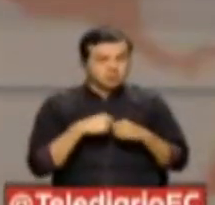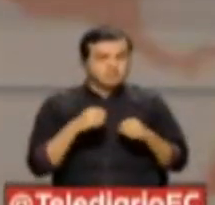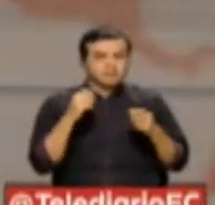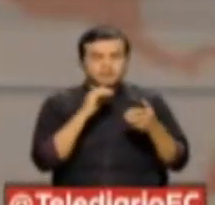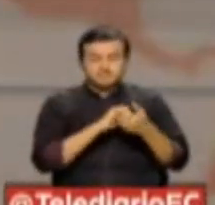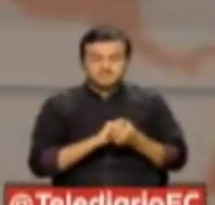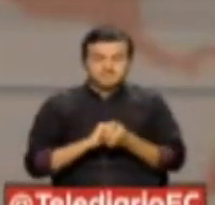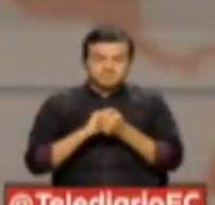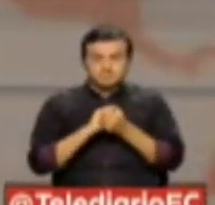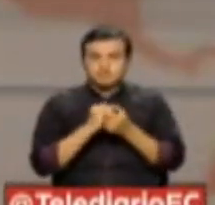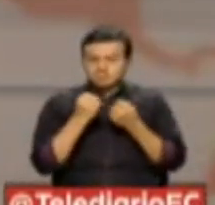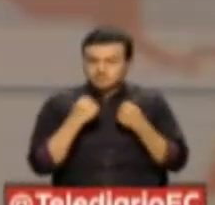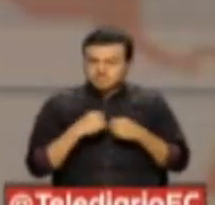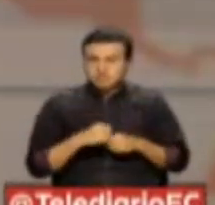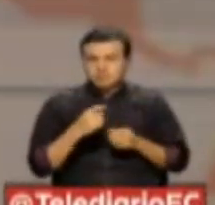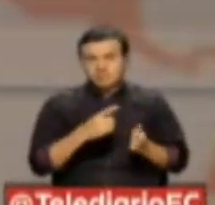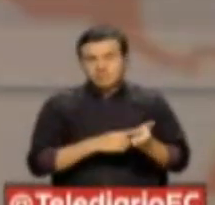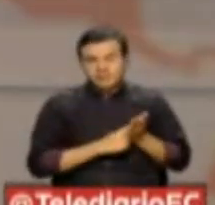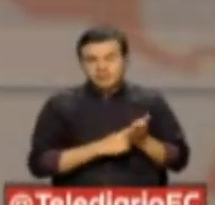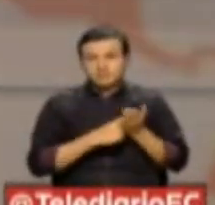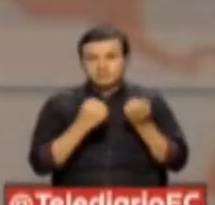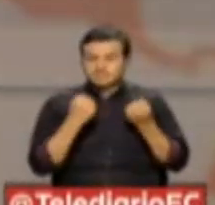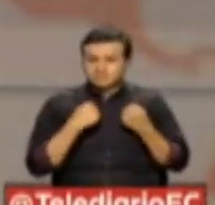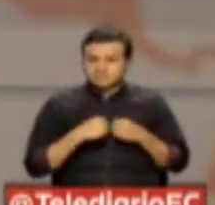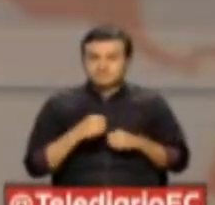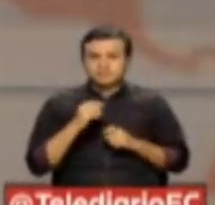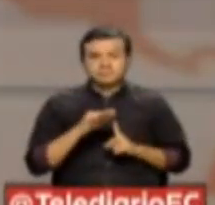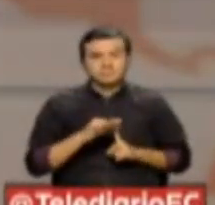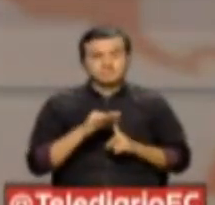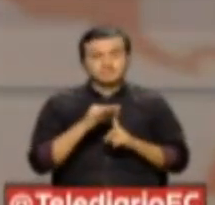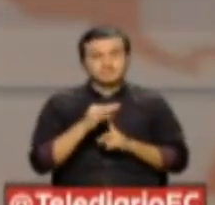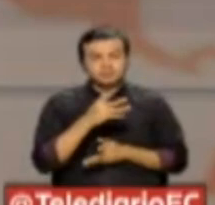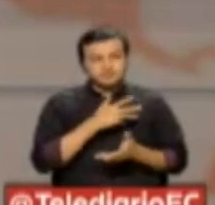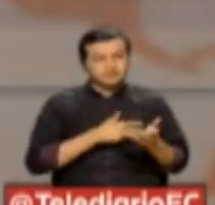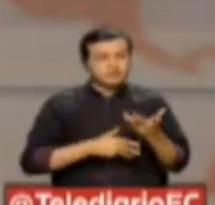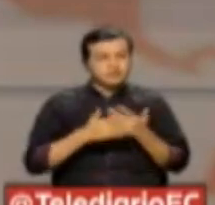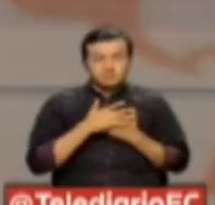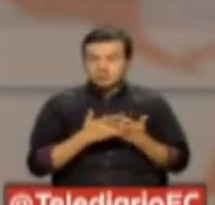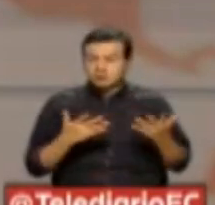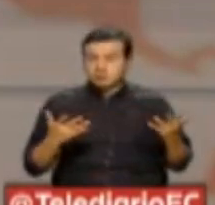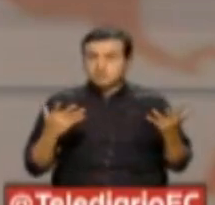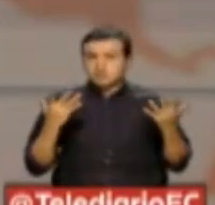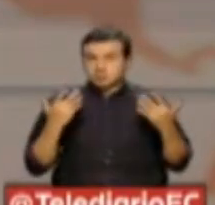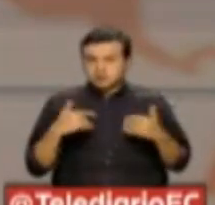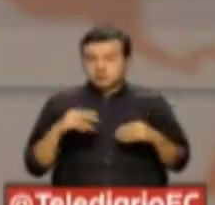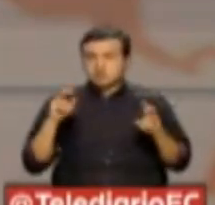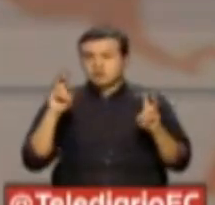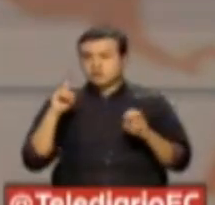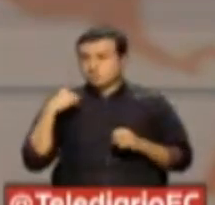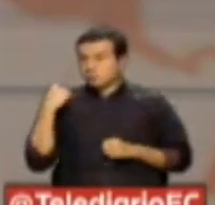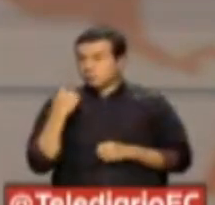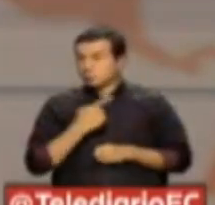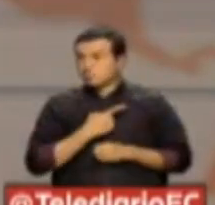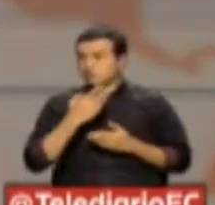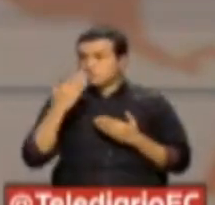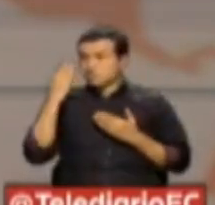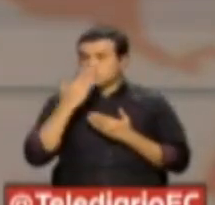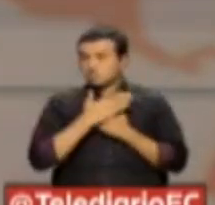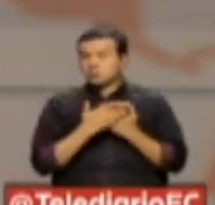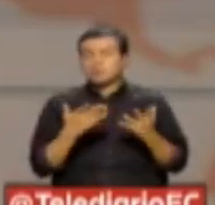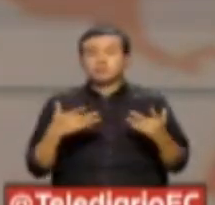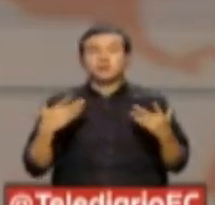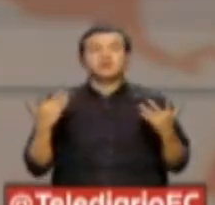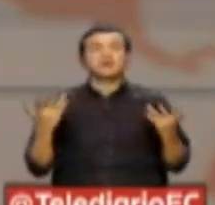confluencia este esfuerzo de debate este esfuerzo de priorizar intervenciones y en ese marco como actores políticos podamos